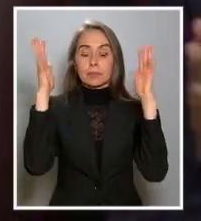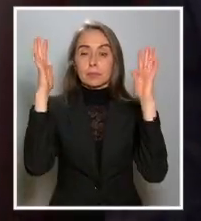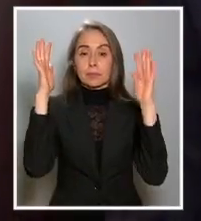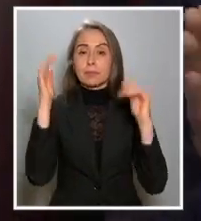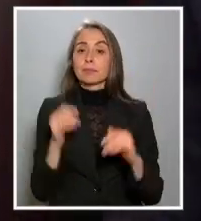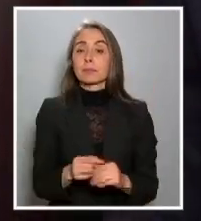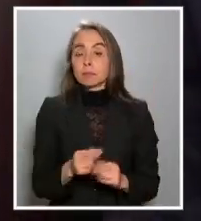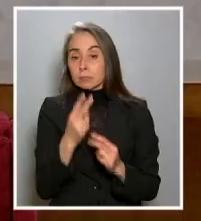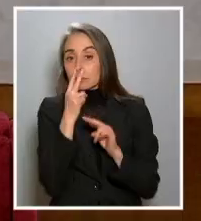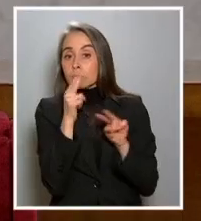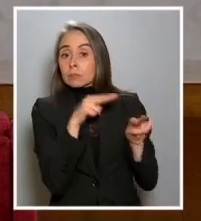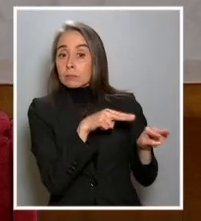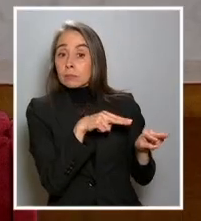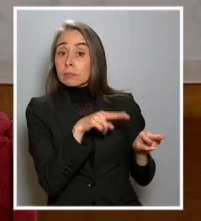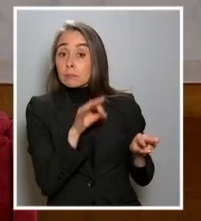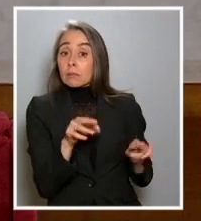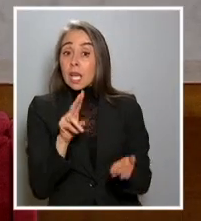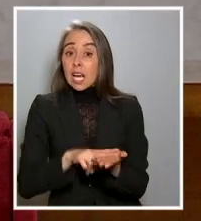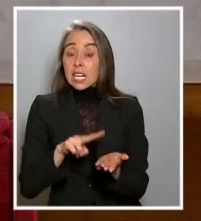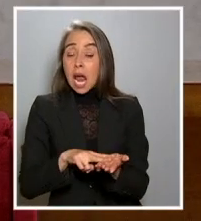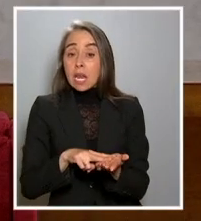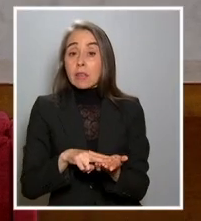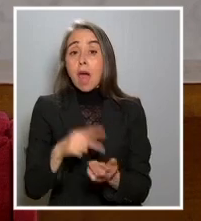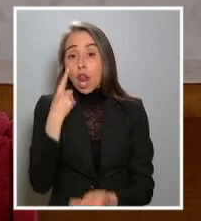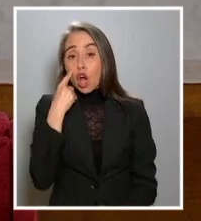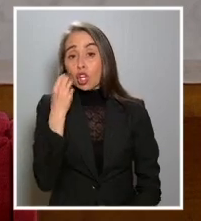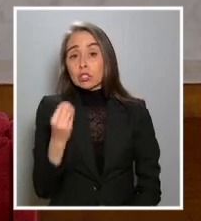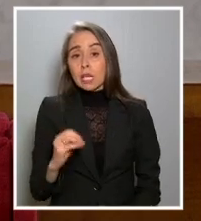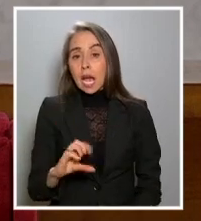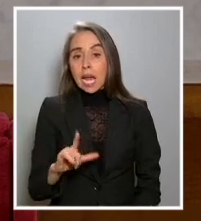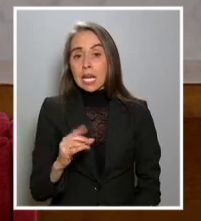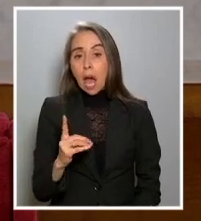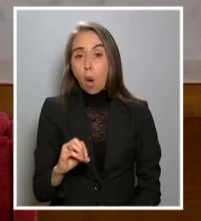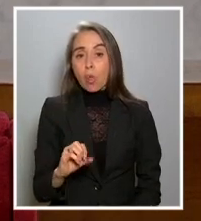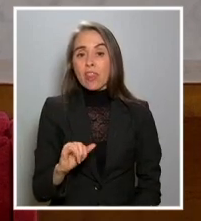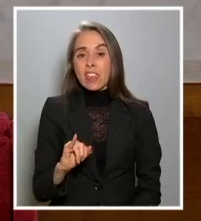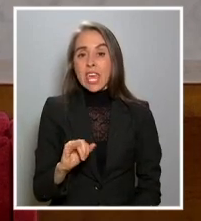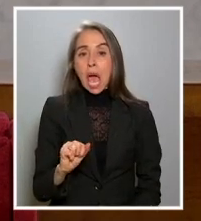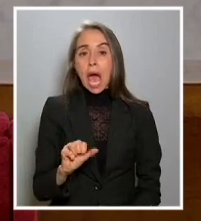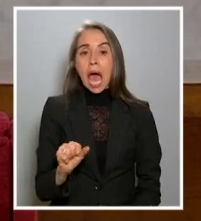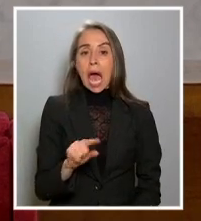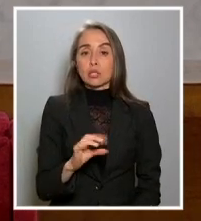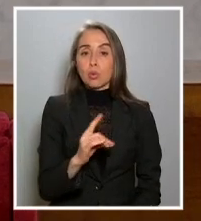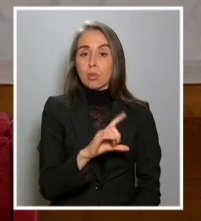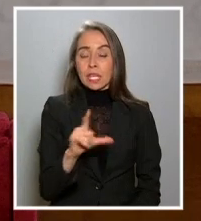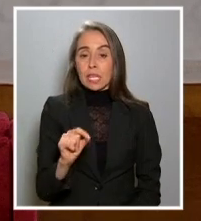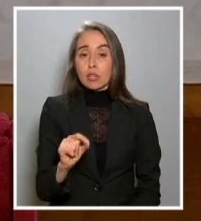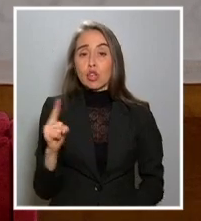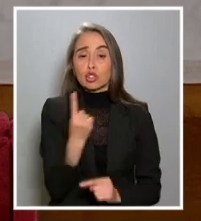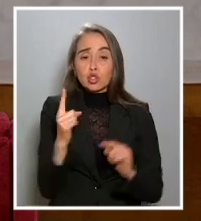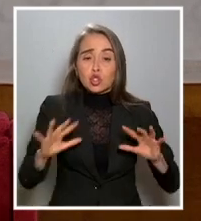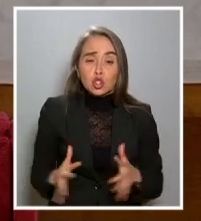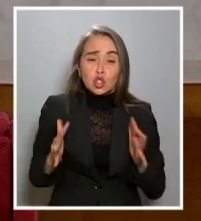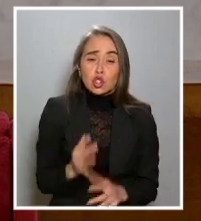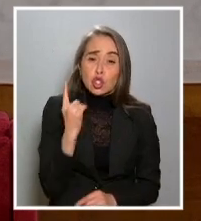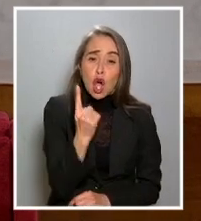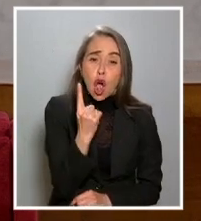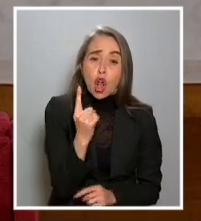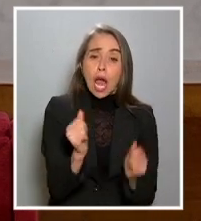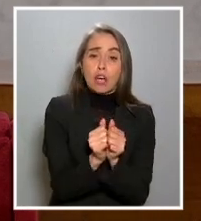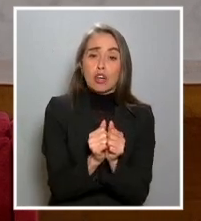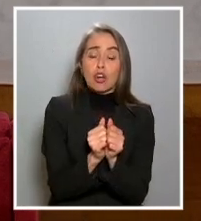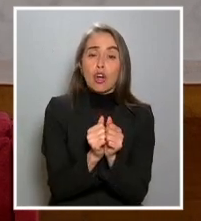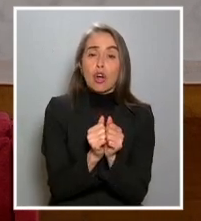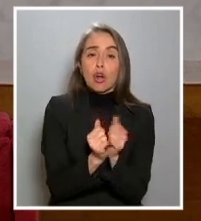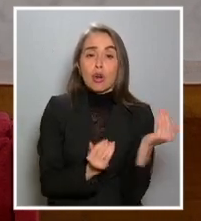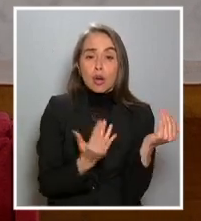Esta realidad bien la conoce Claudia Astudillo, quien debió salir adelante sola junto a sus